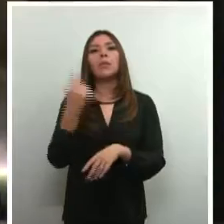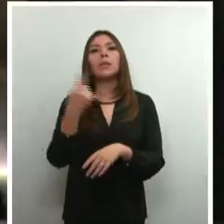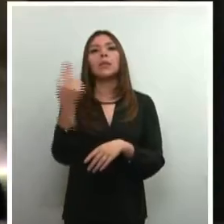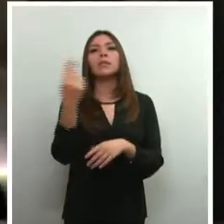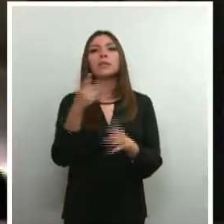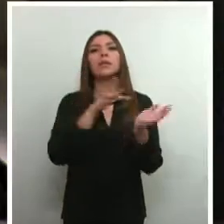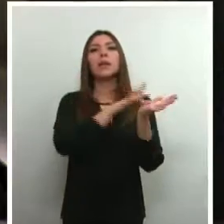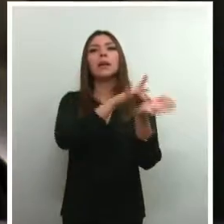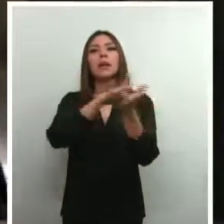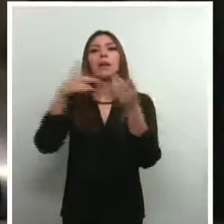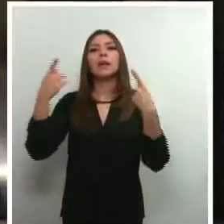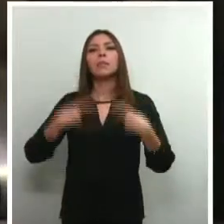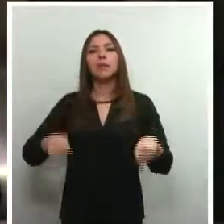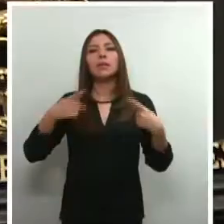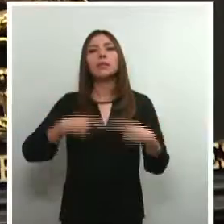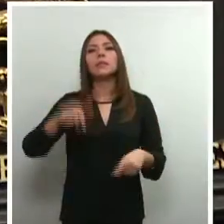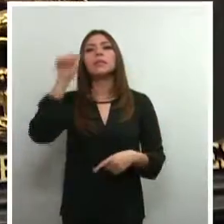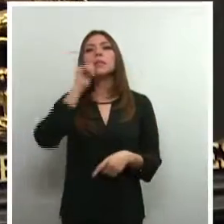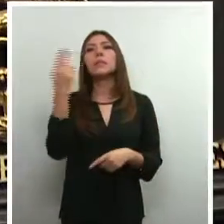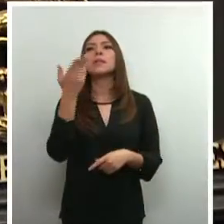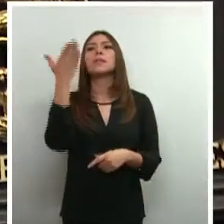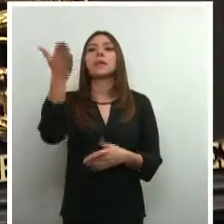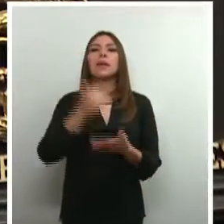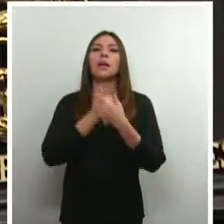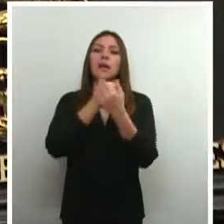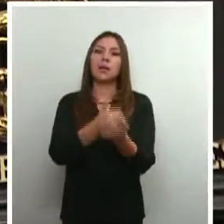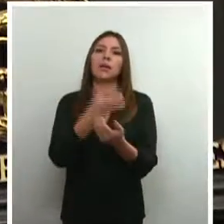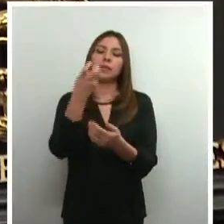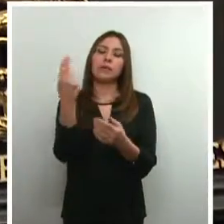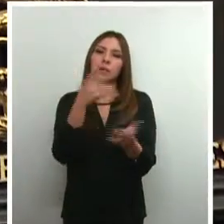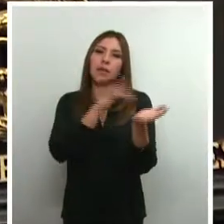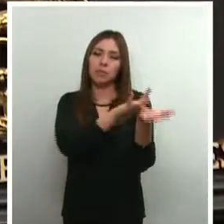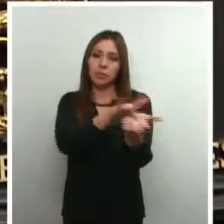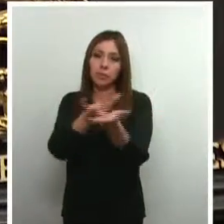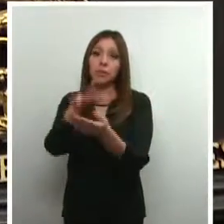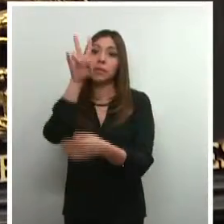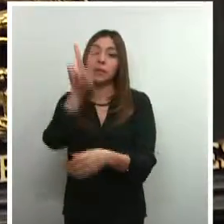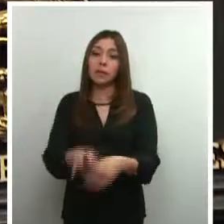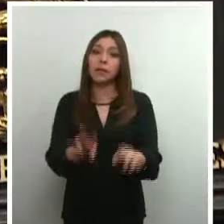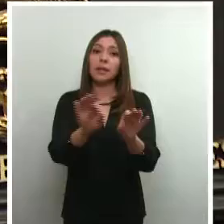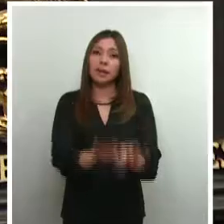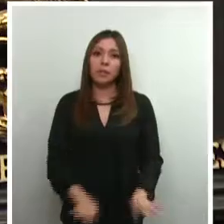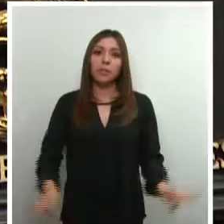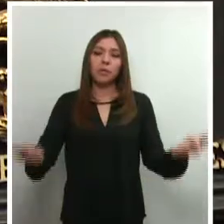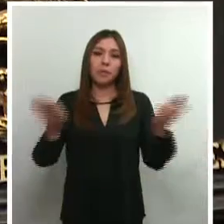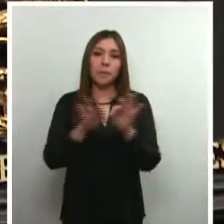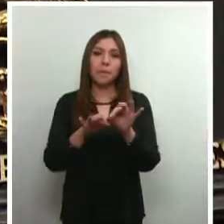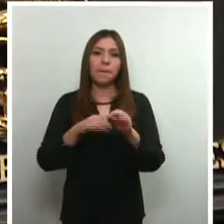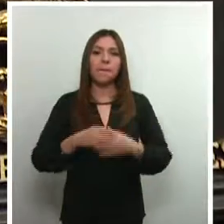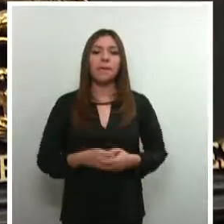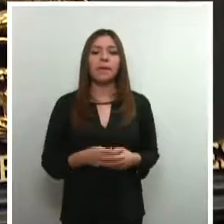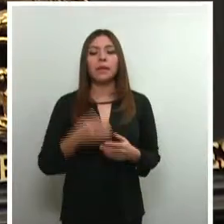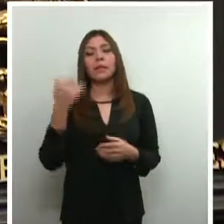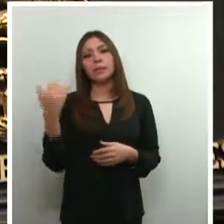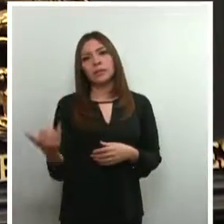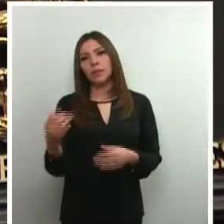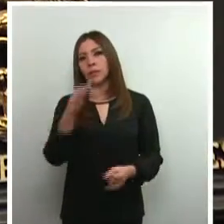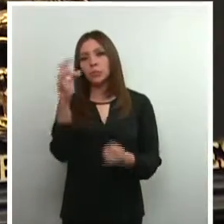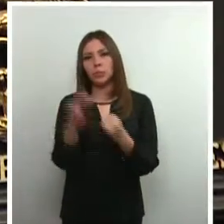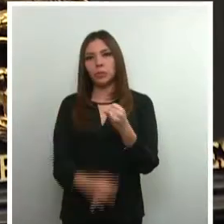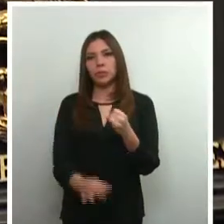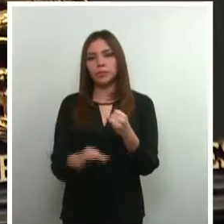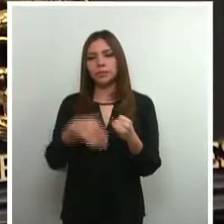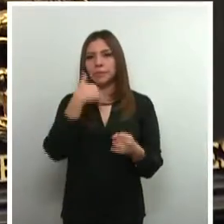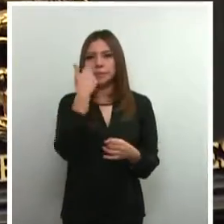ha demandado y que estamos con esas causas. Por eso es muy importante. Y finalmente termino,